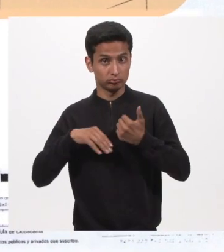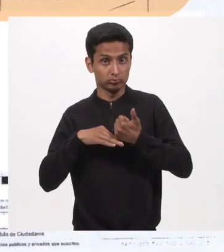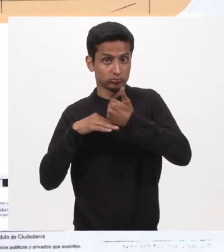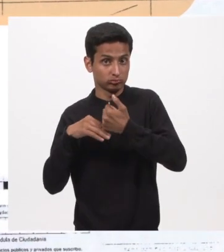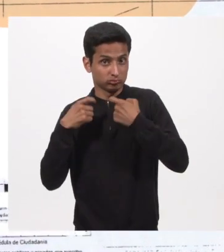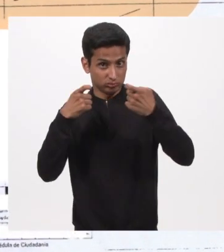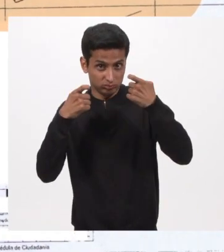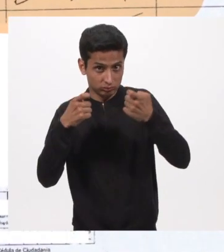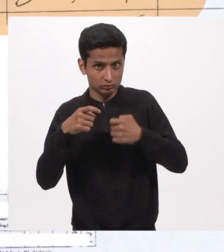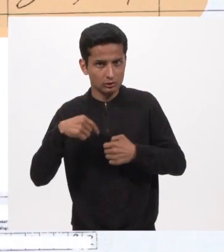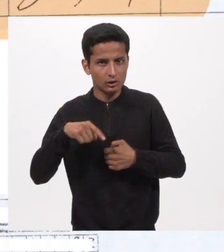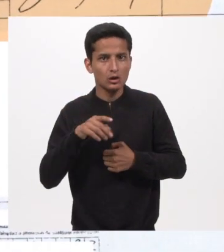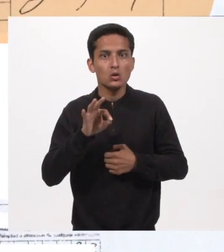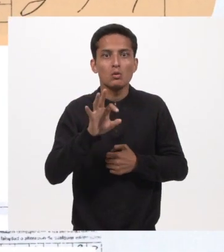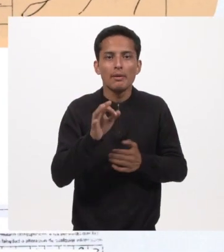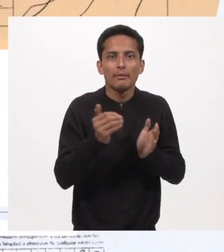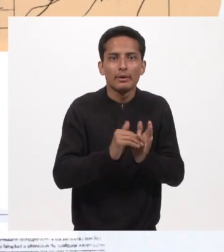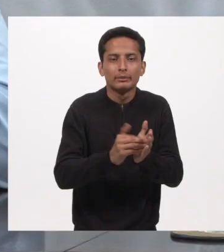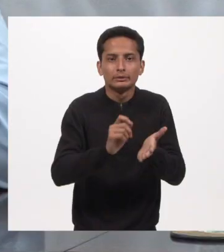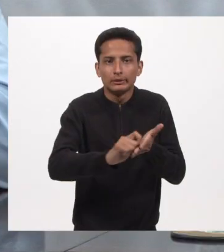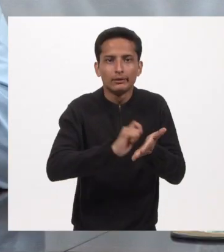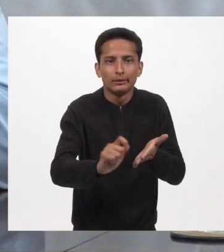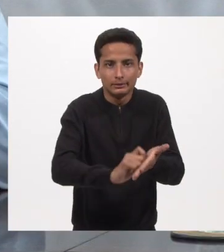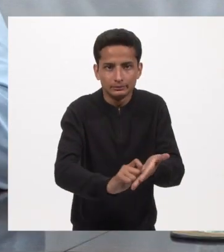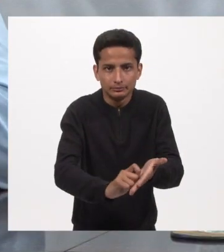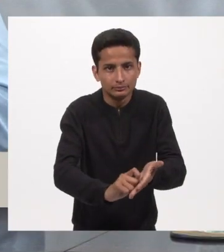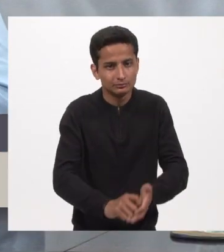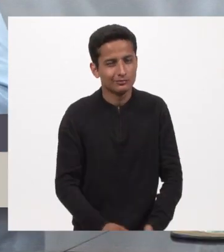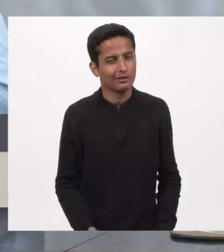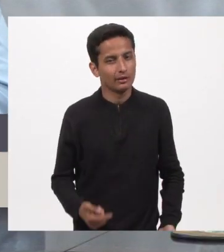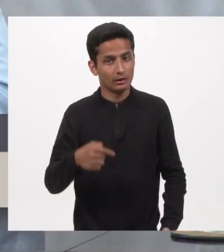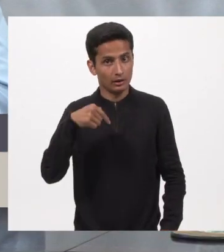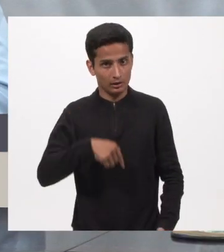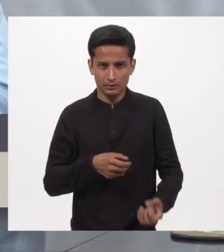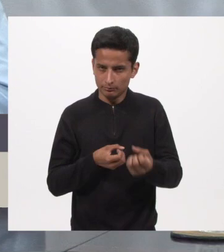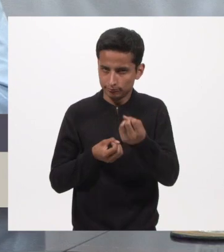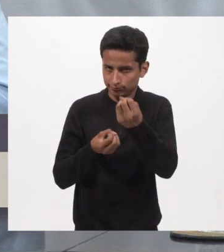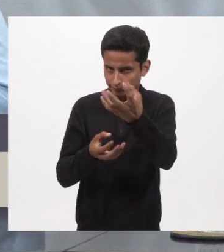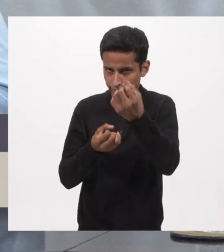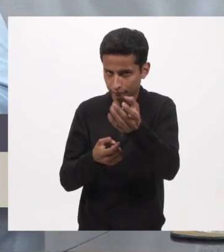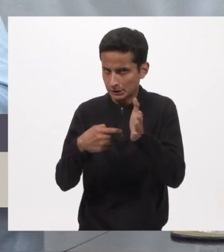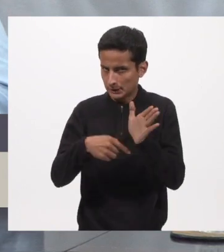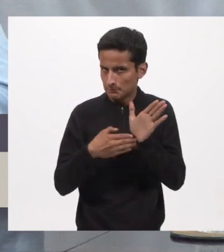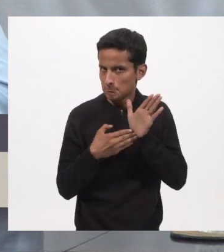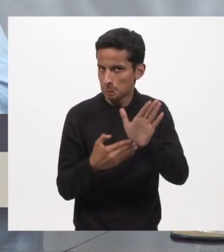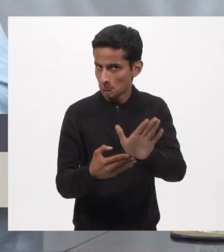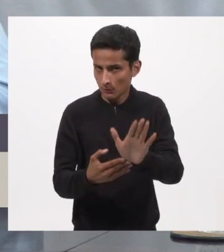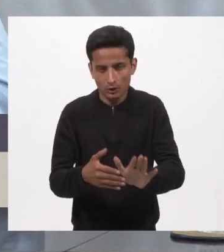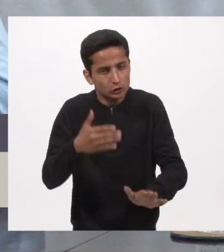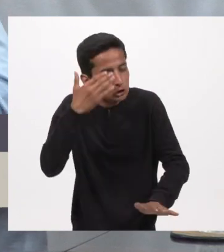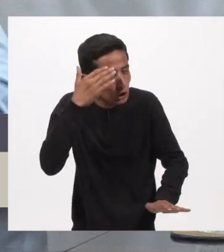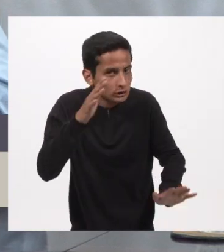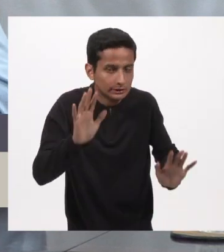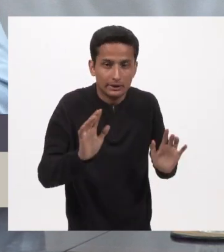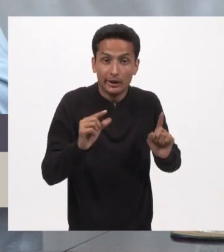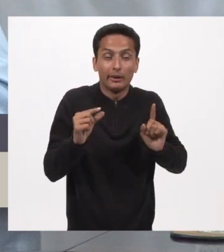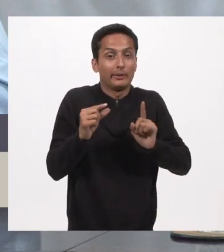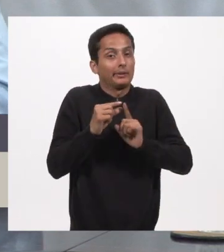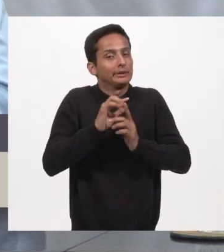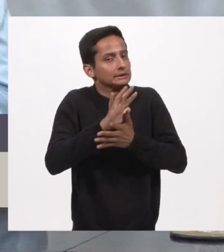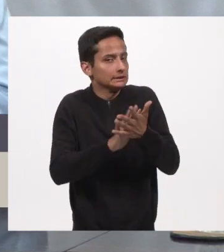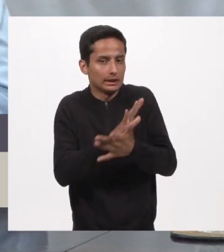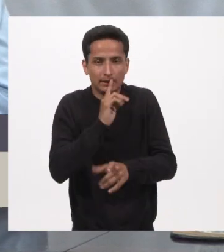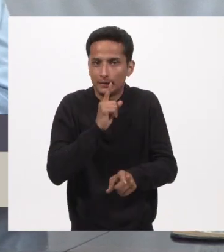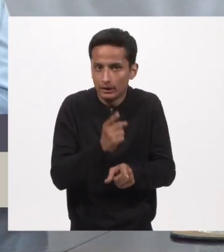Yasunidos repetidas hasta 9 veces. Esto muestra un evidente intento, no sé si